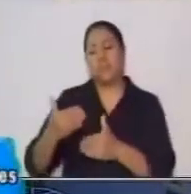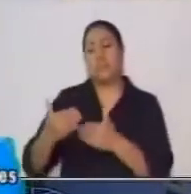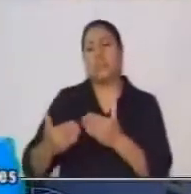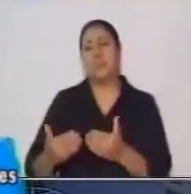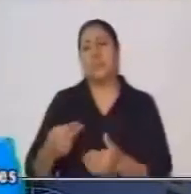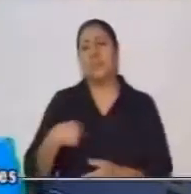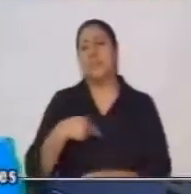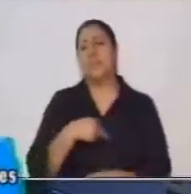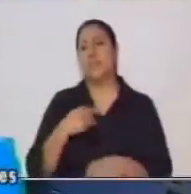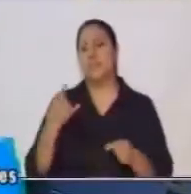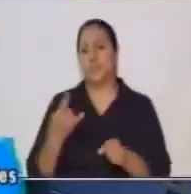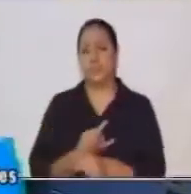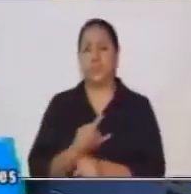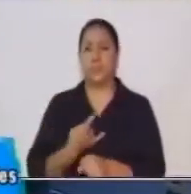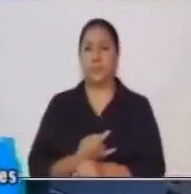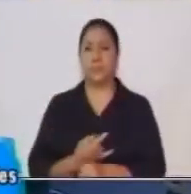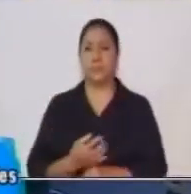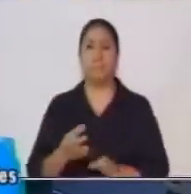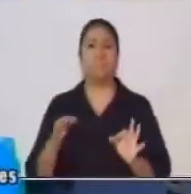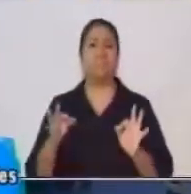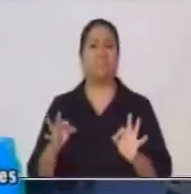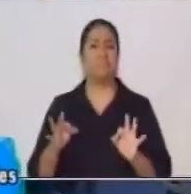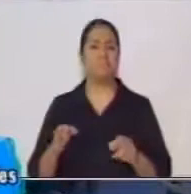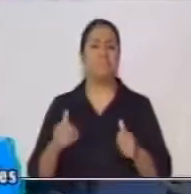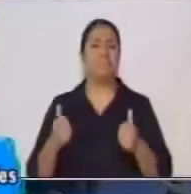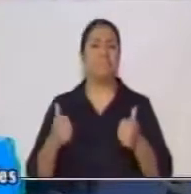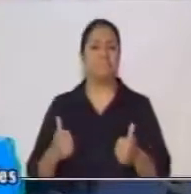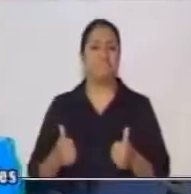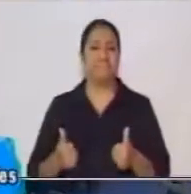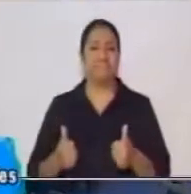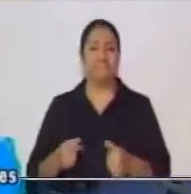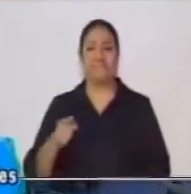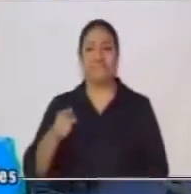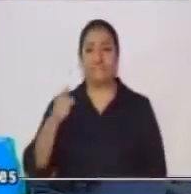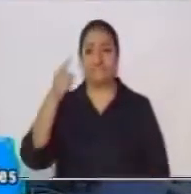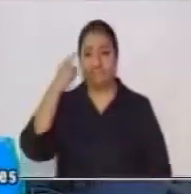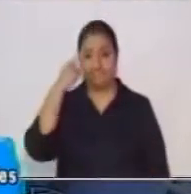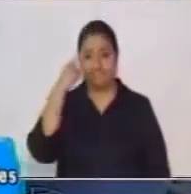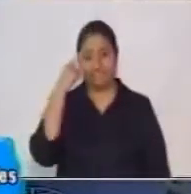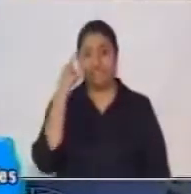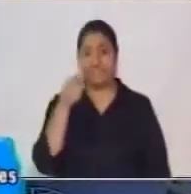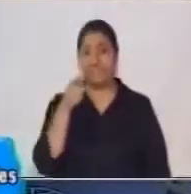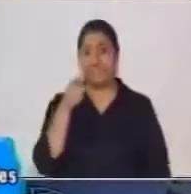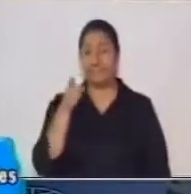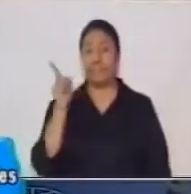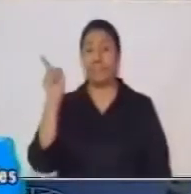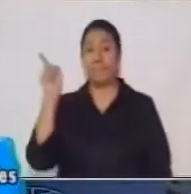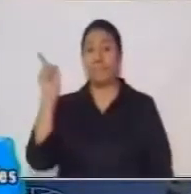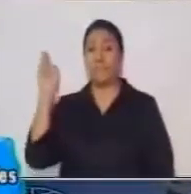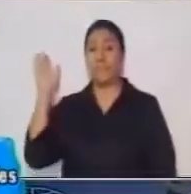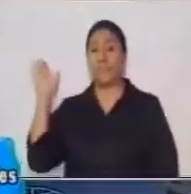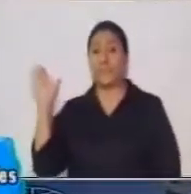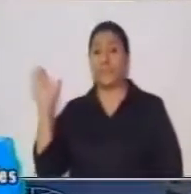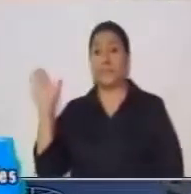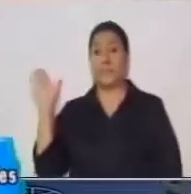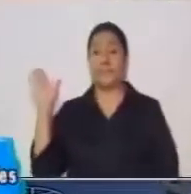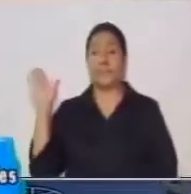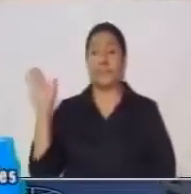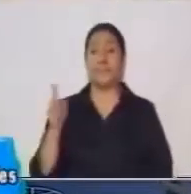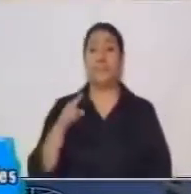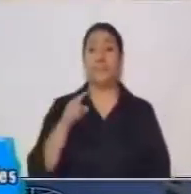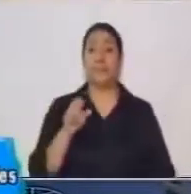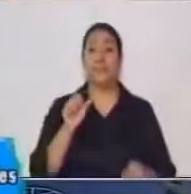utilizamos. Excelente, muy bien. Te recuerdo, esto podrías tú